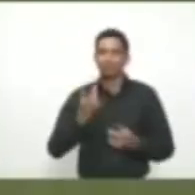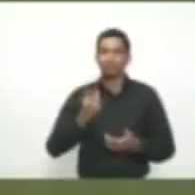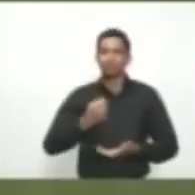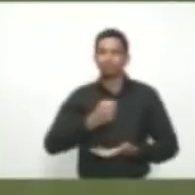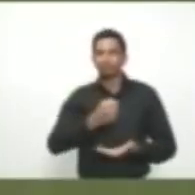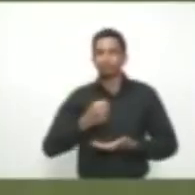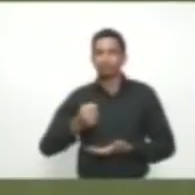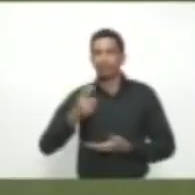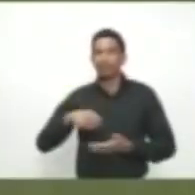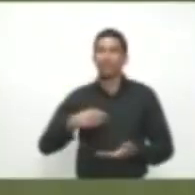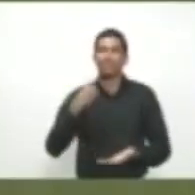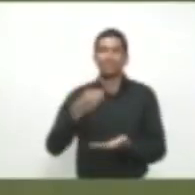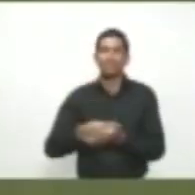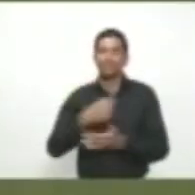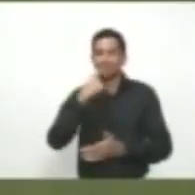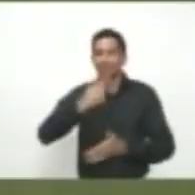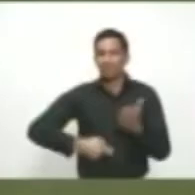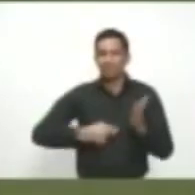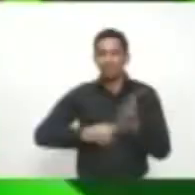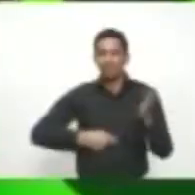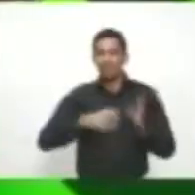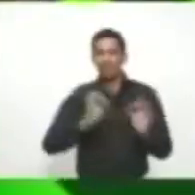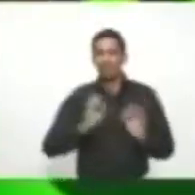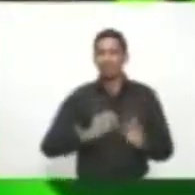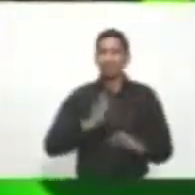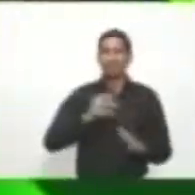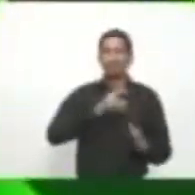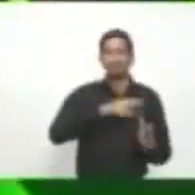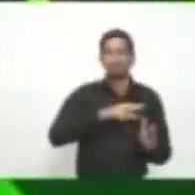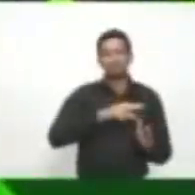una pena de cárcel entre 15 meses y 5 años.